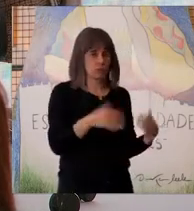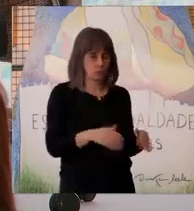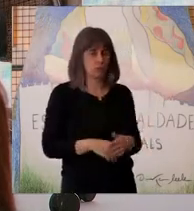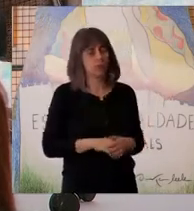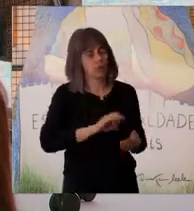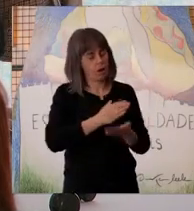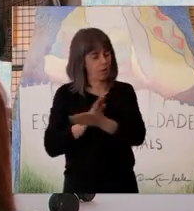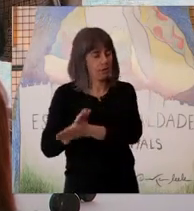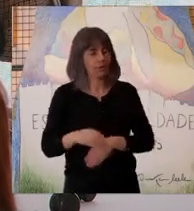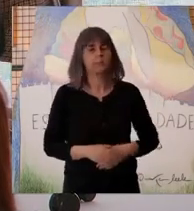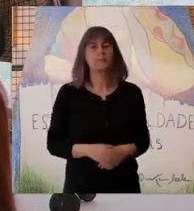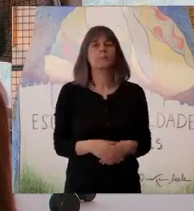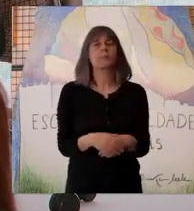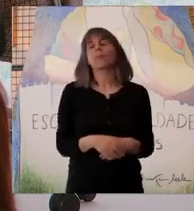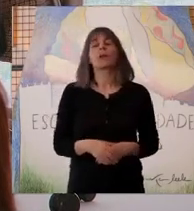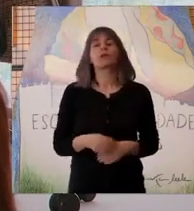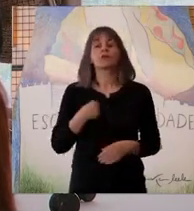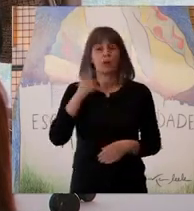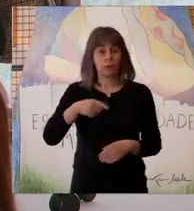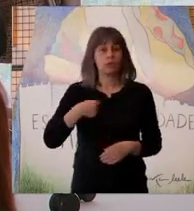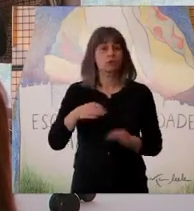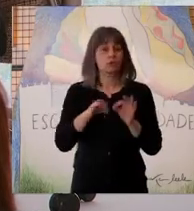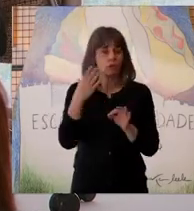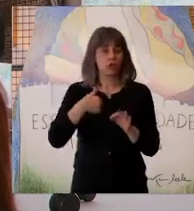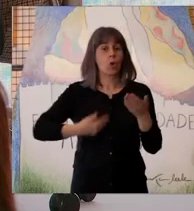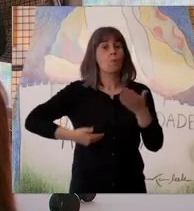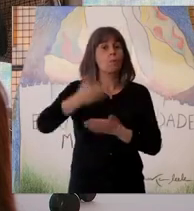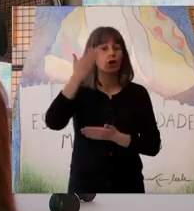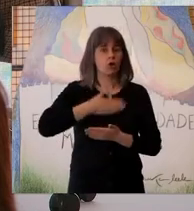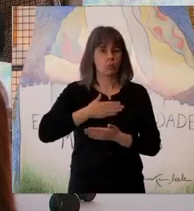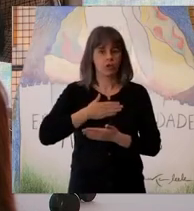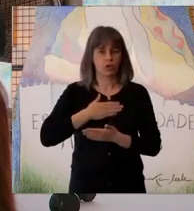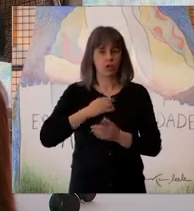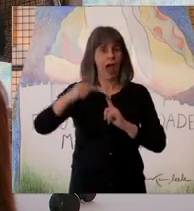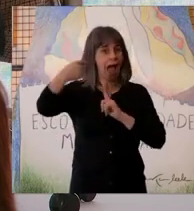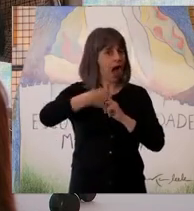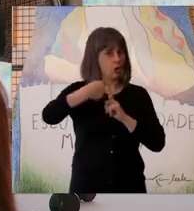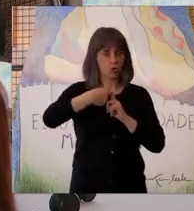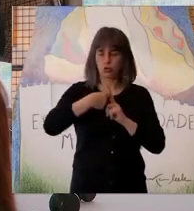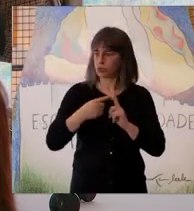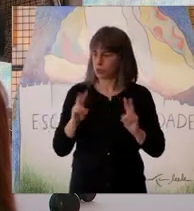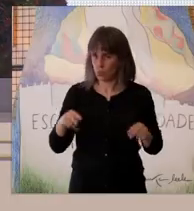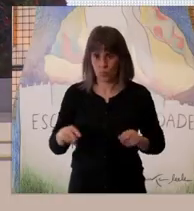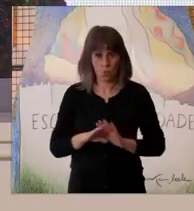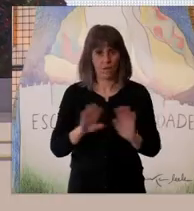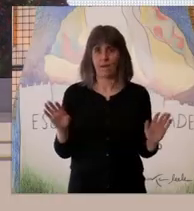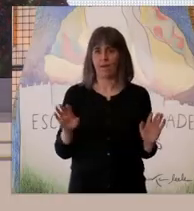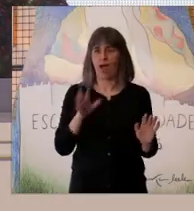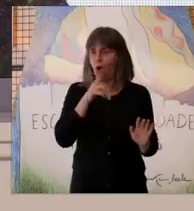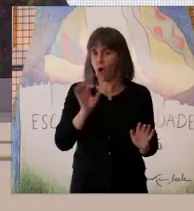yo ahí también soy muy privilegiada en mi periódico yo creo que a nadie se le ocurre intentar acosarme o sea ni ahora